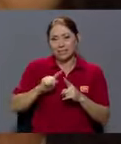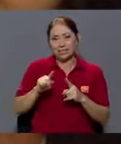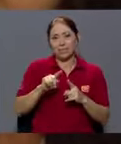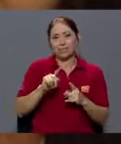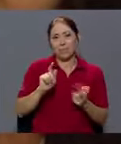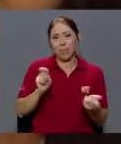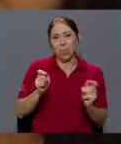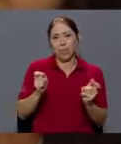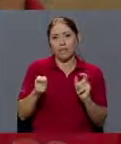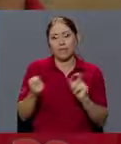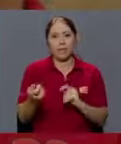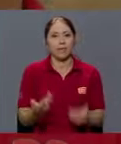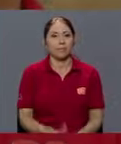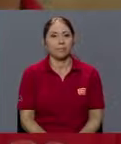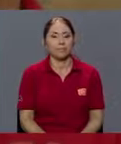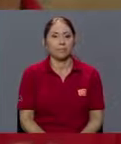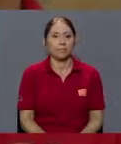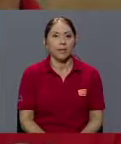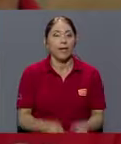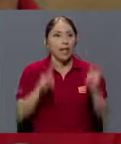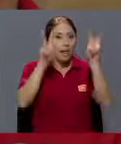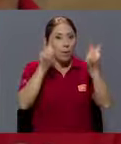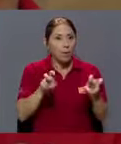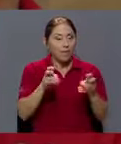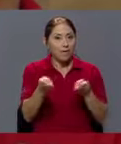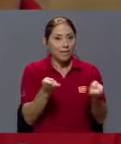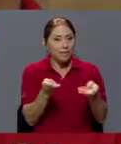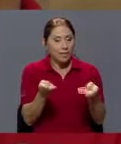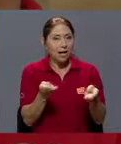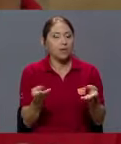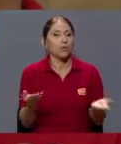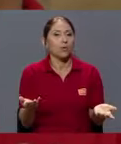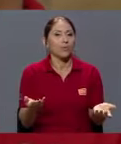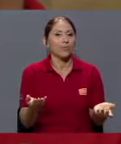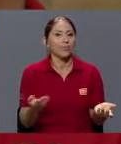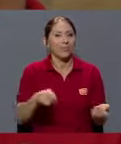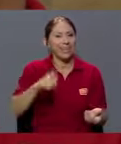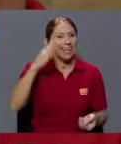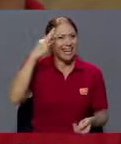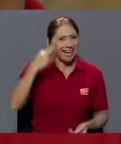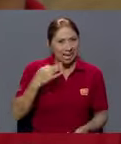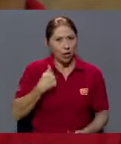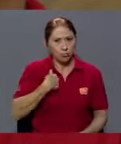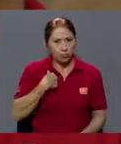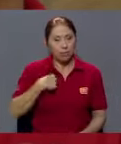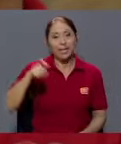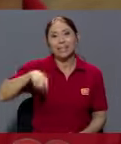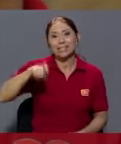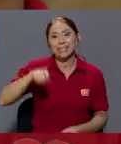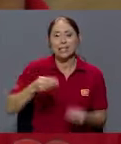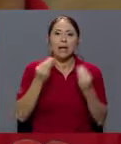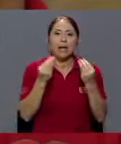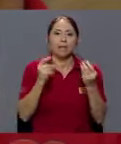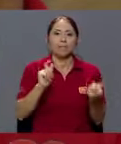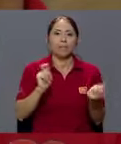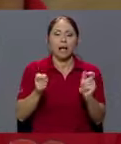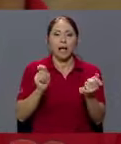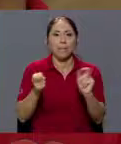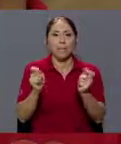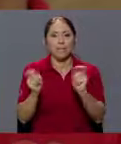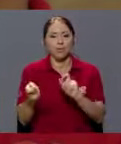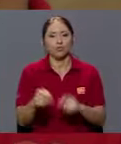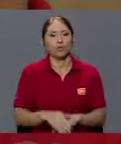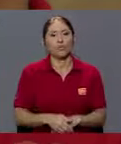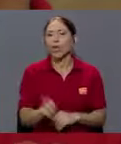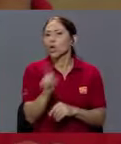esas personas. La prueba de bachillerato creo que necesita bastantes cambios. No